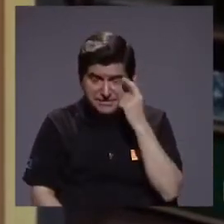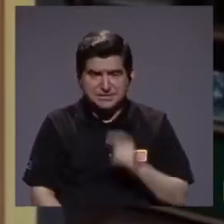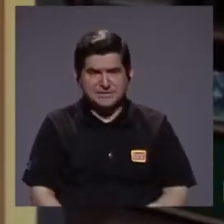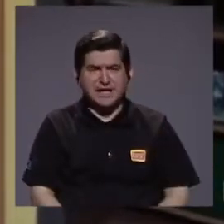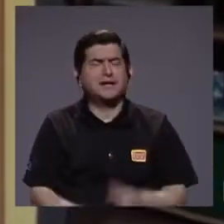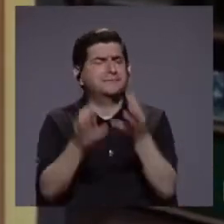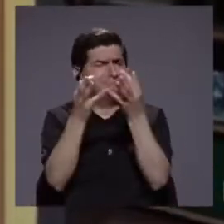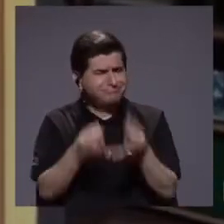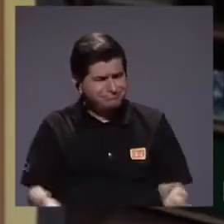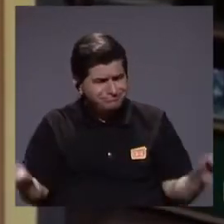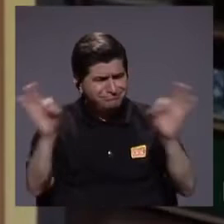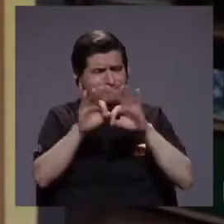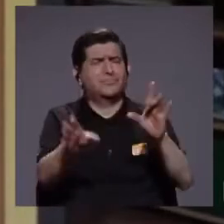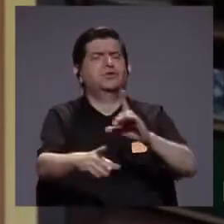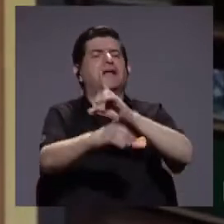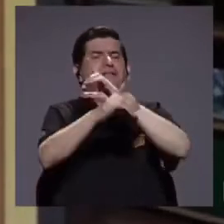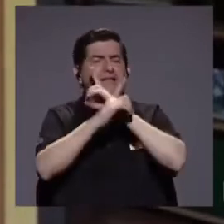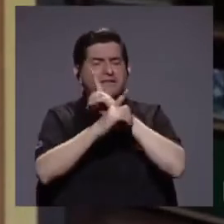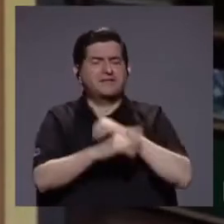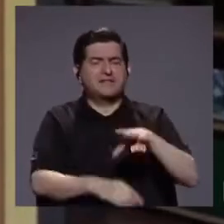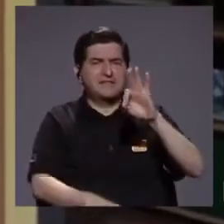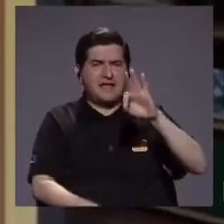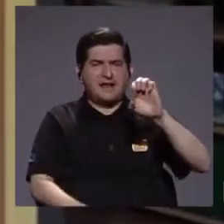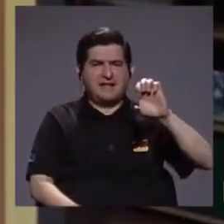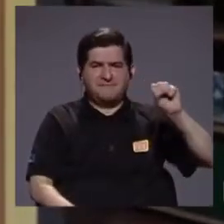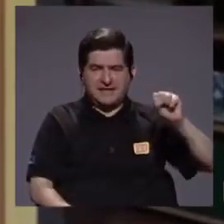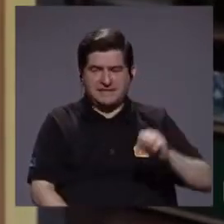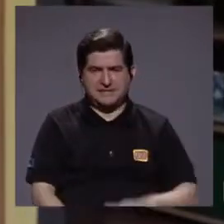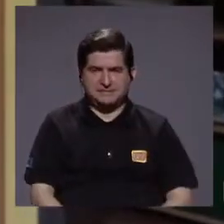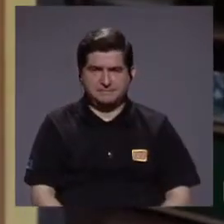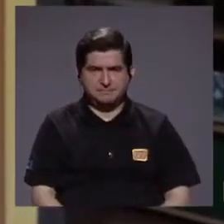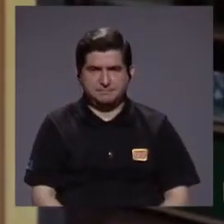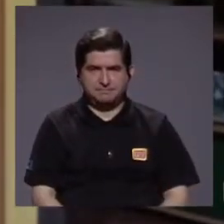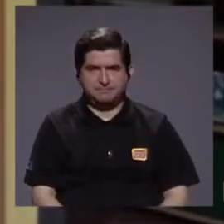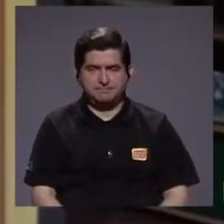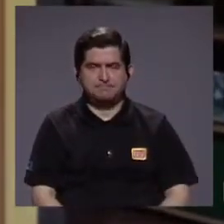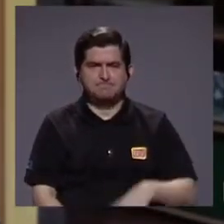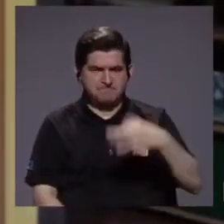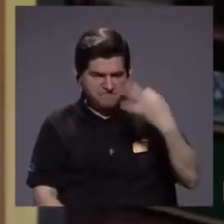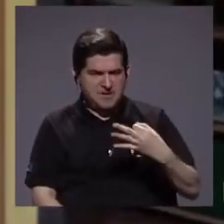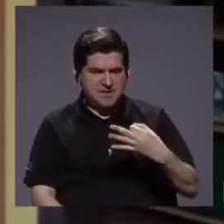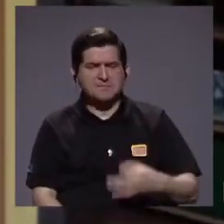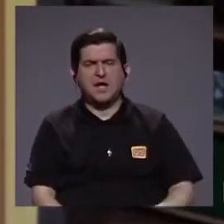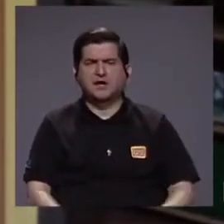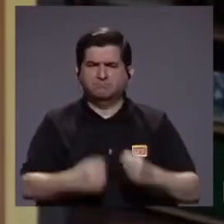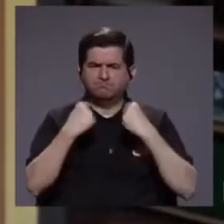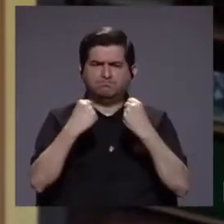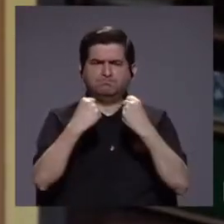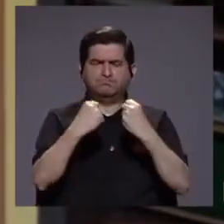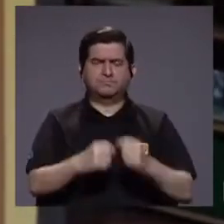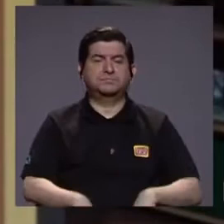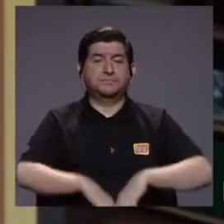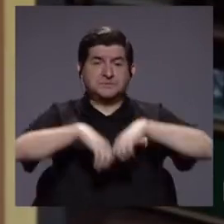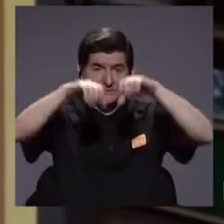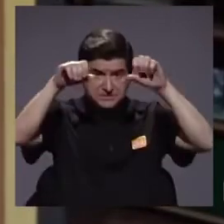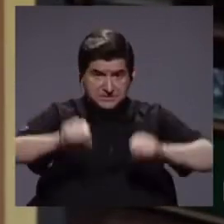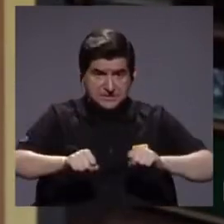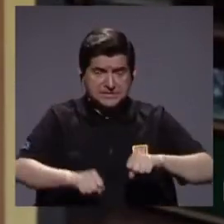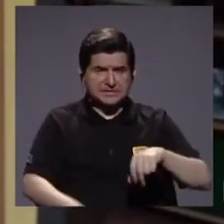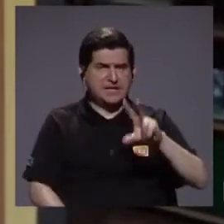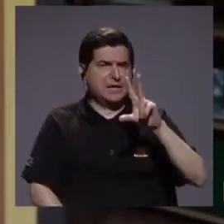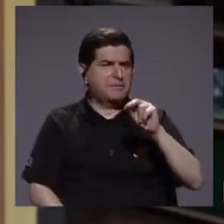muy importante esa defensa del FES, firme, sólida, para que este sistema no